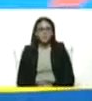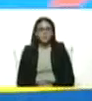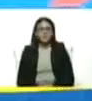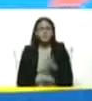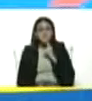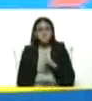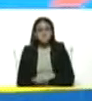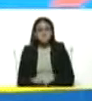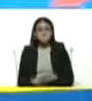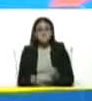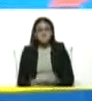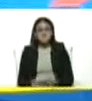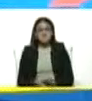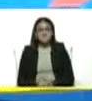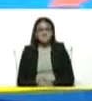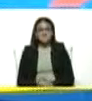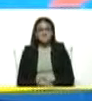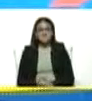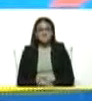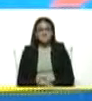¿Verdad?